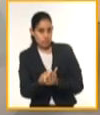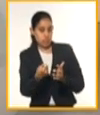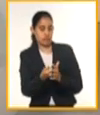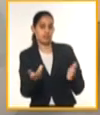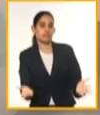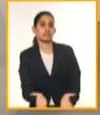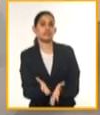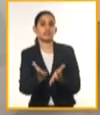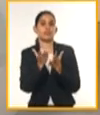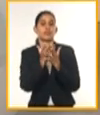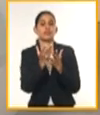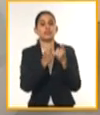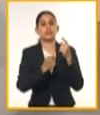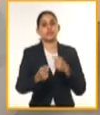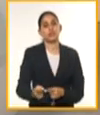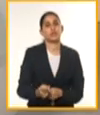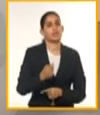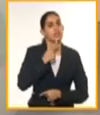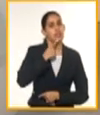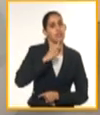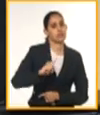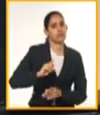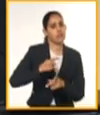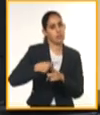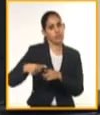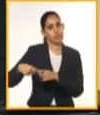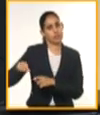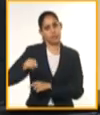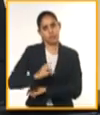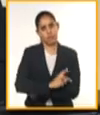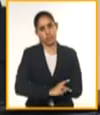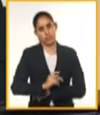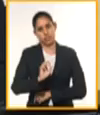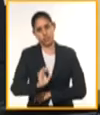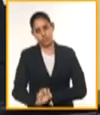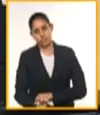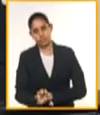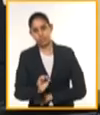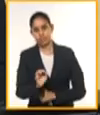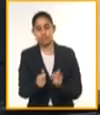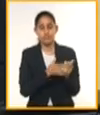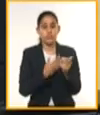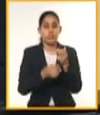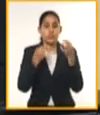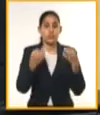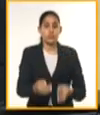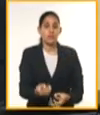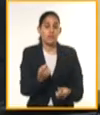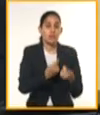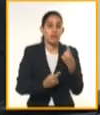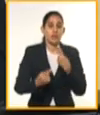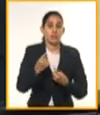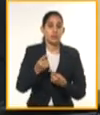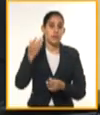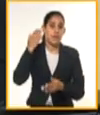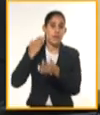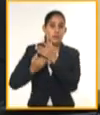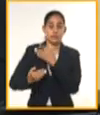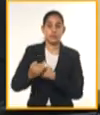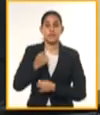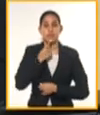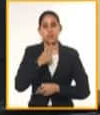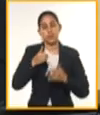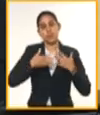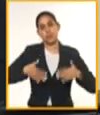no hablemos de las otras economías como están, pero bueno, lo cierto es que, como alguna vez se dijo aquí en la